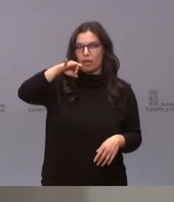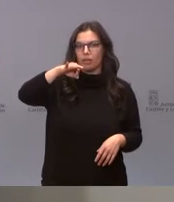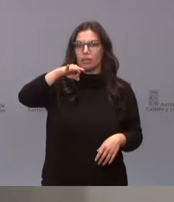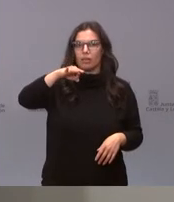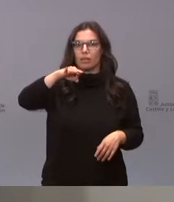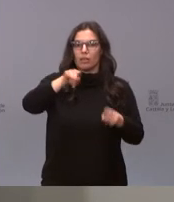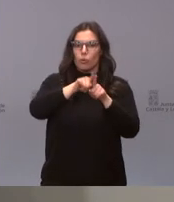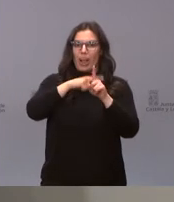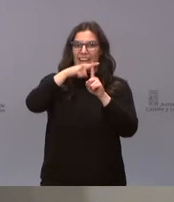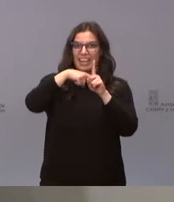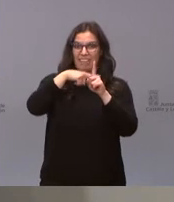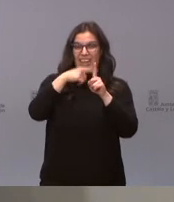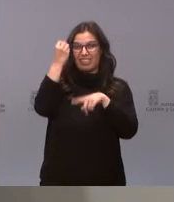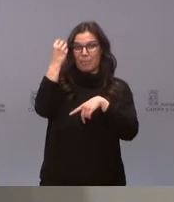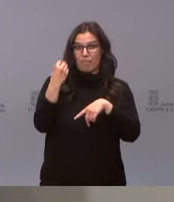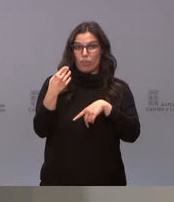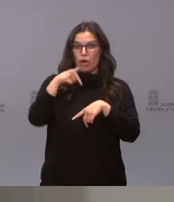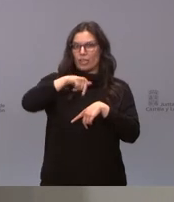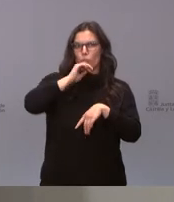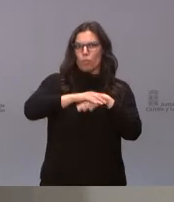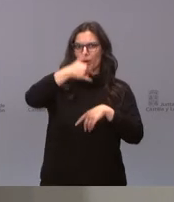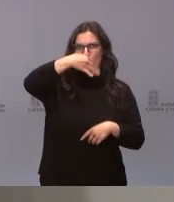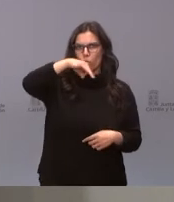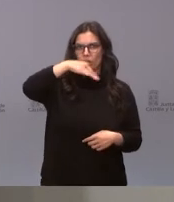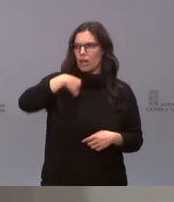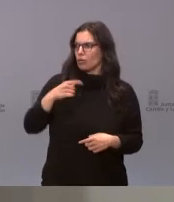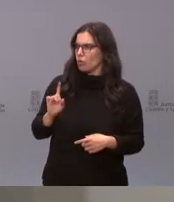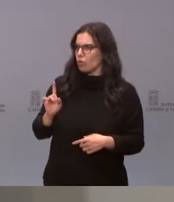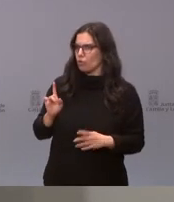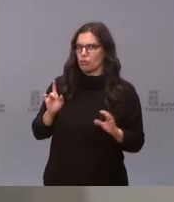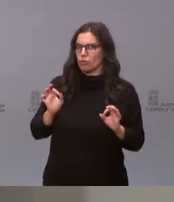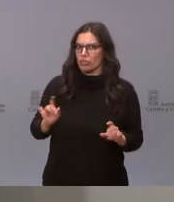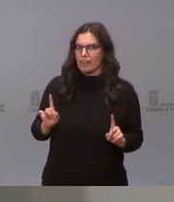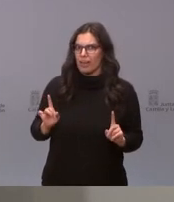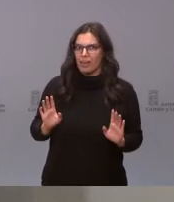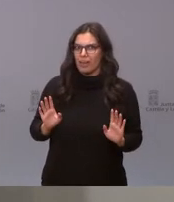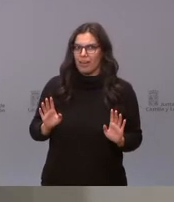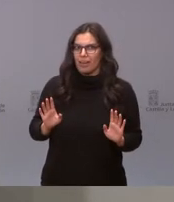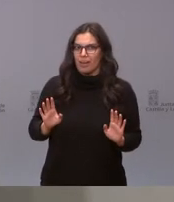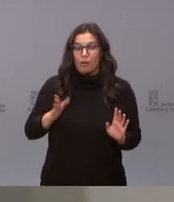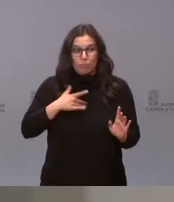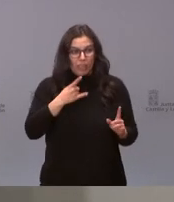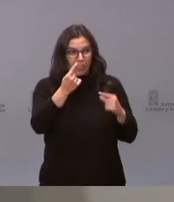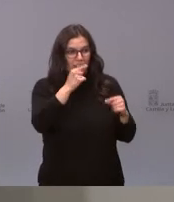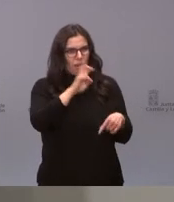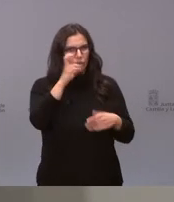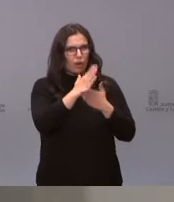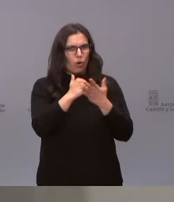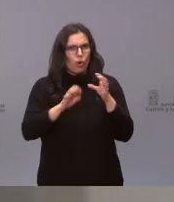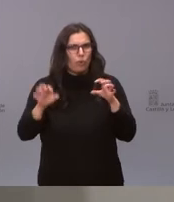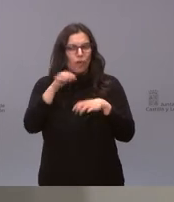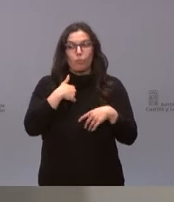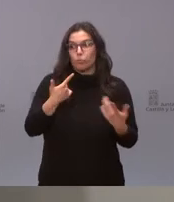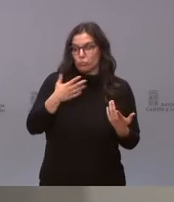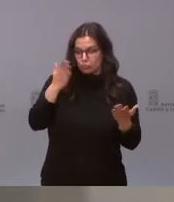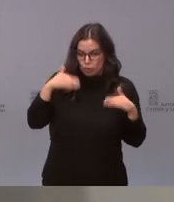semáforo que se aprobó la interterritorial porque no se puede detallar que otras comunidades ahora mismo no lo